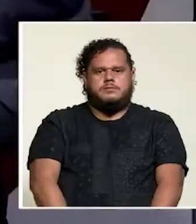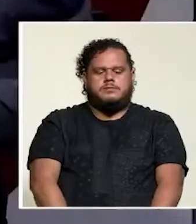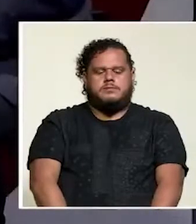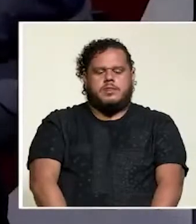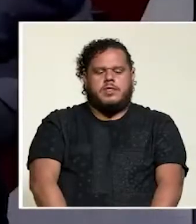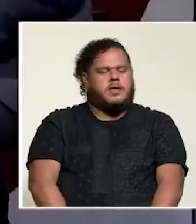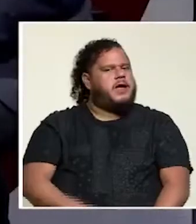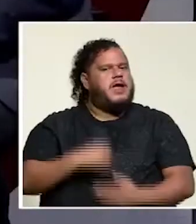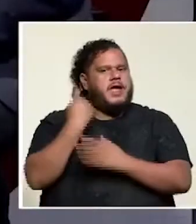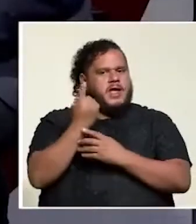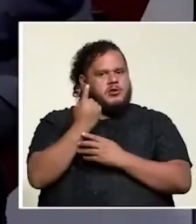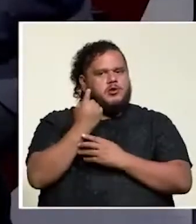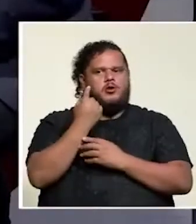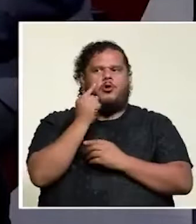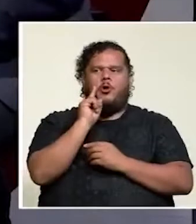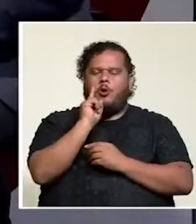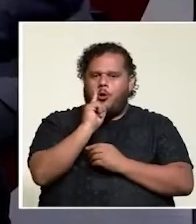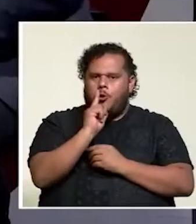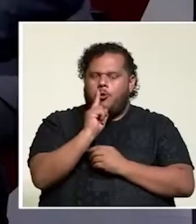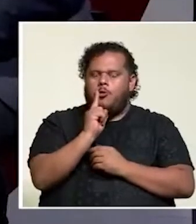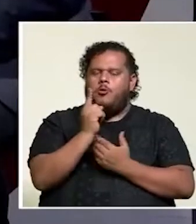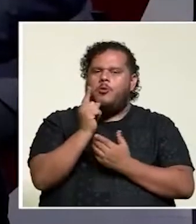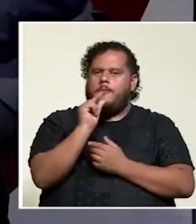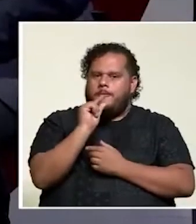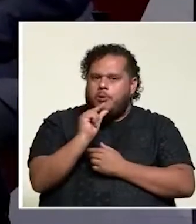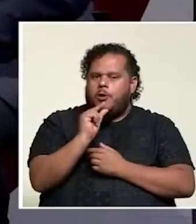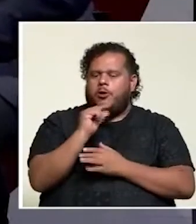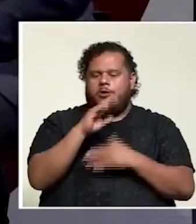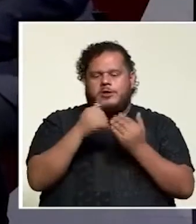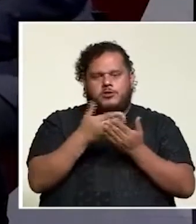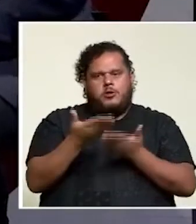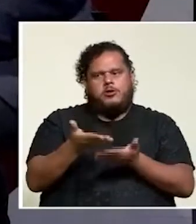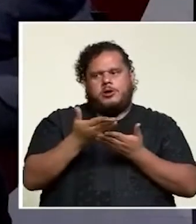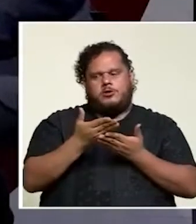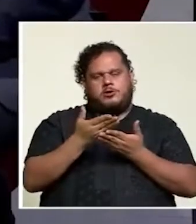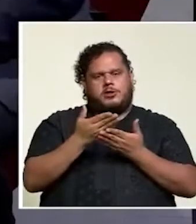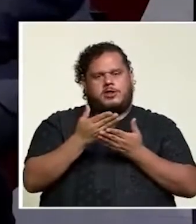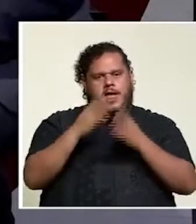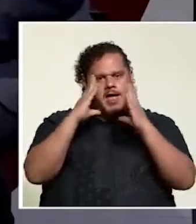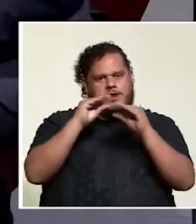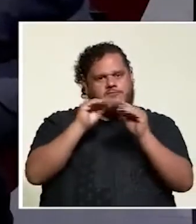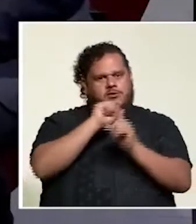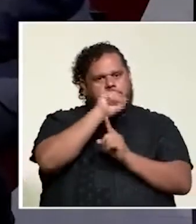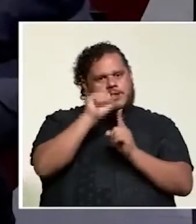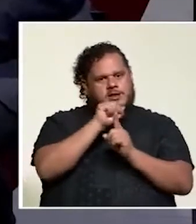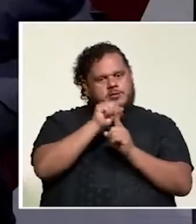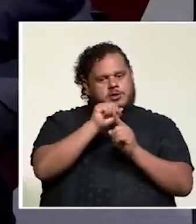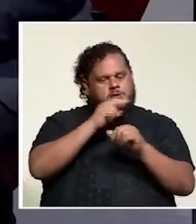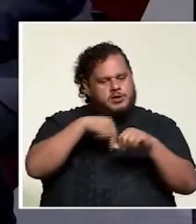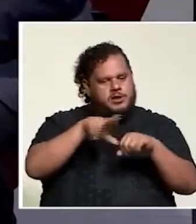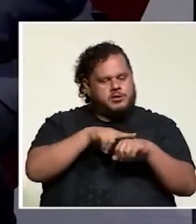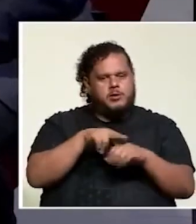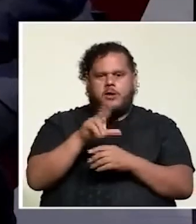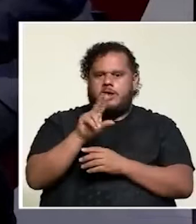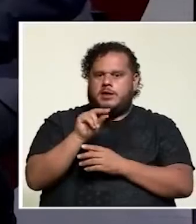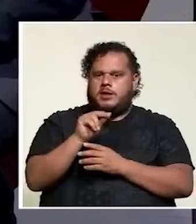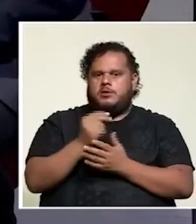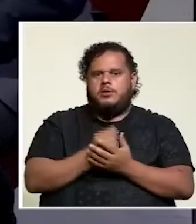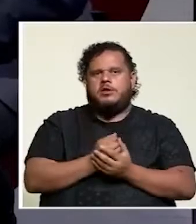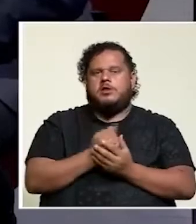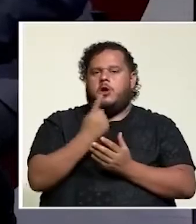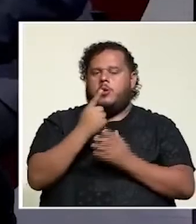Es solo una pincelada de lo que nos presenta el informe del Estado de la Nación, que no es